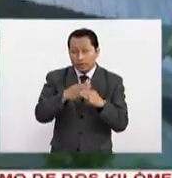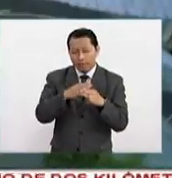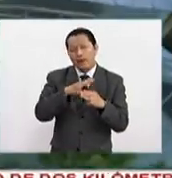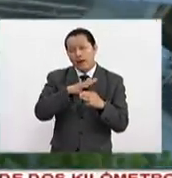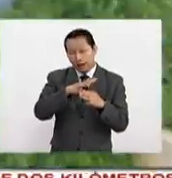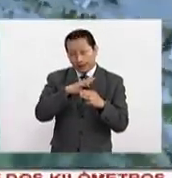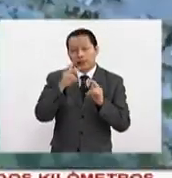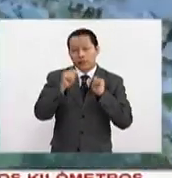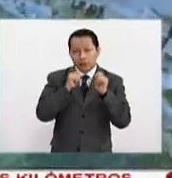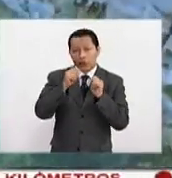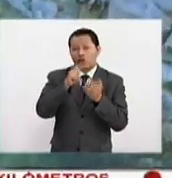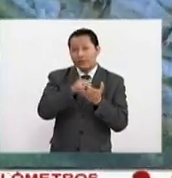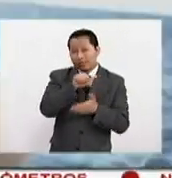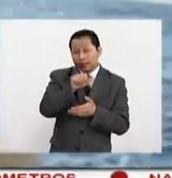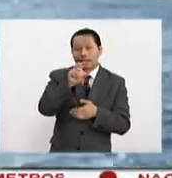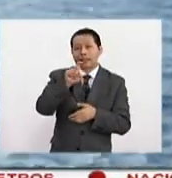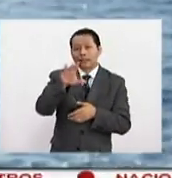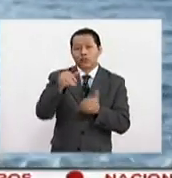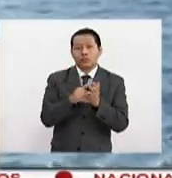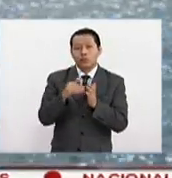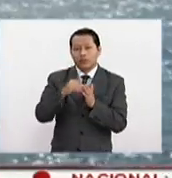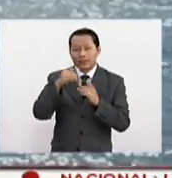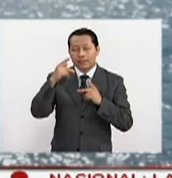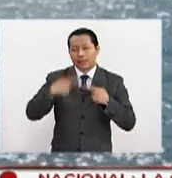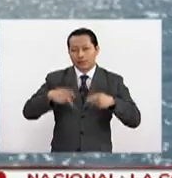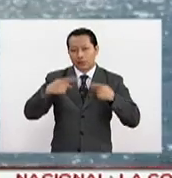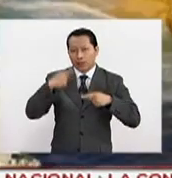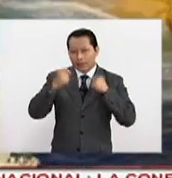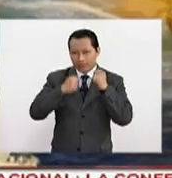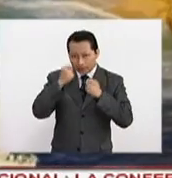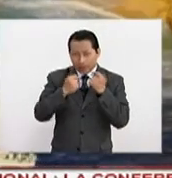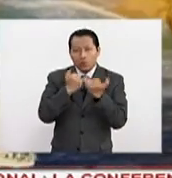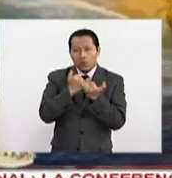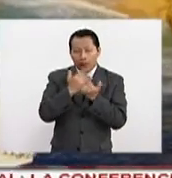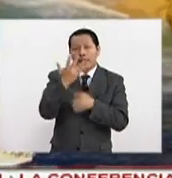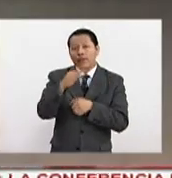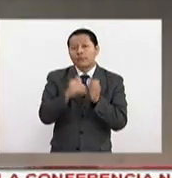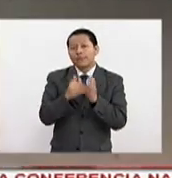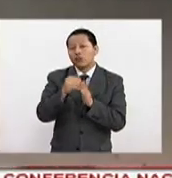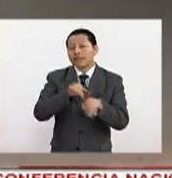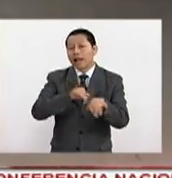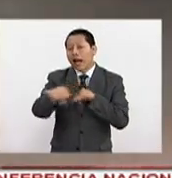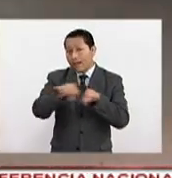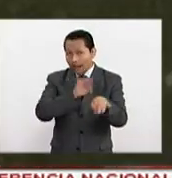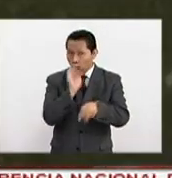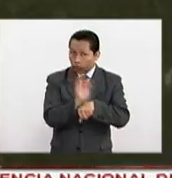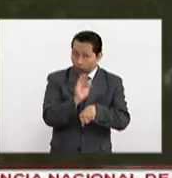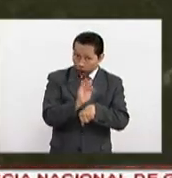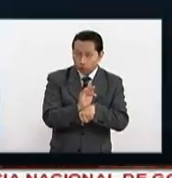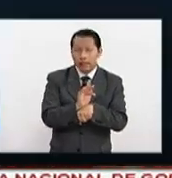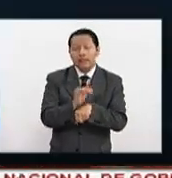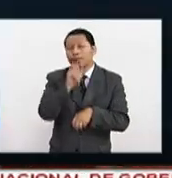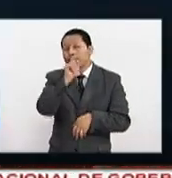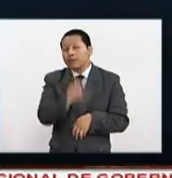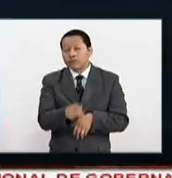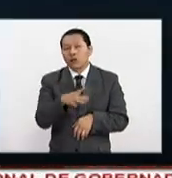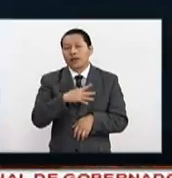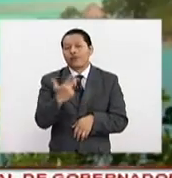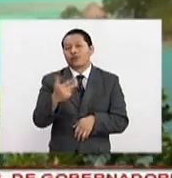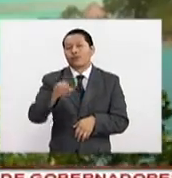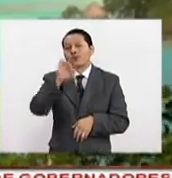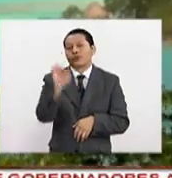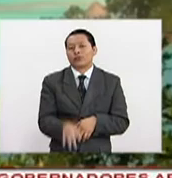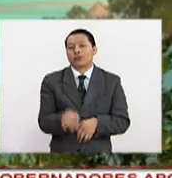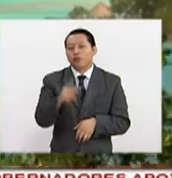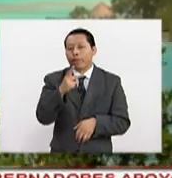recibió en 2016 35 millones de turistas, que genera 10 millones de empleos directos e indirectos y representa 8%